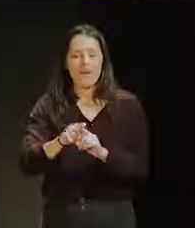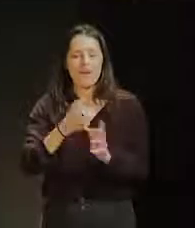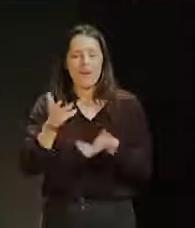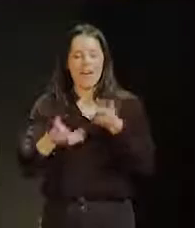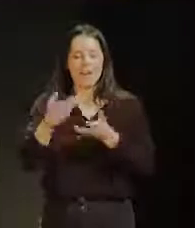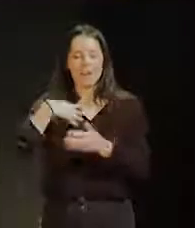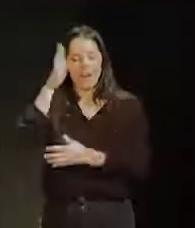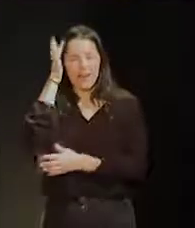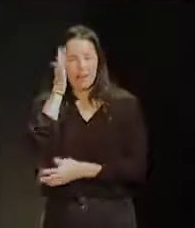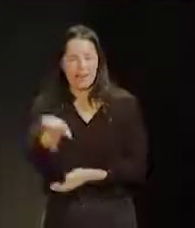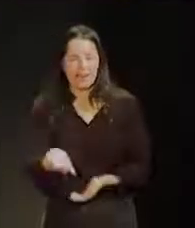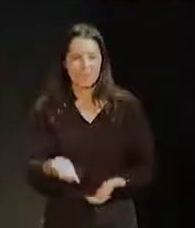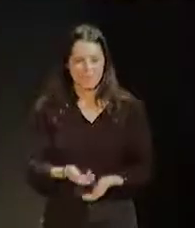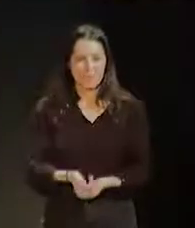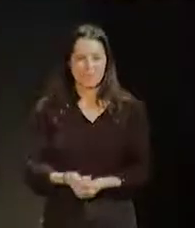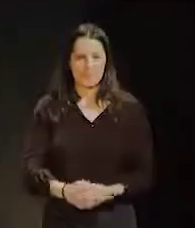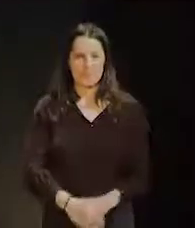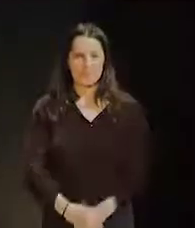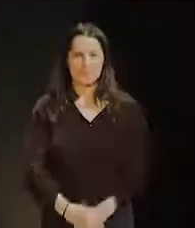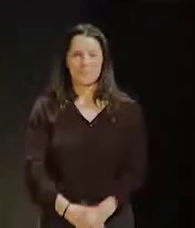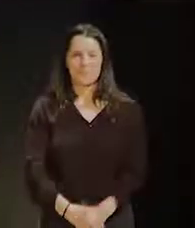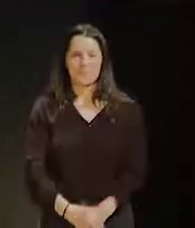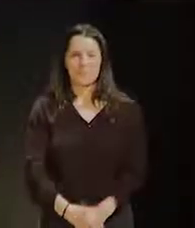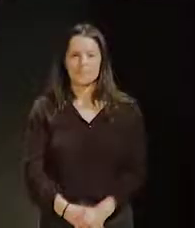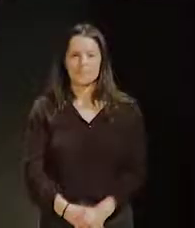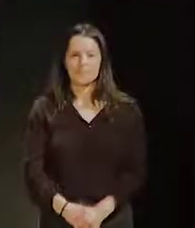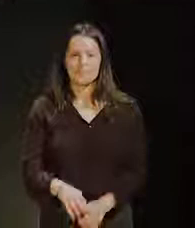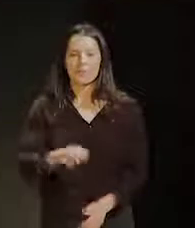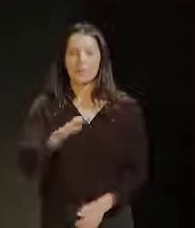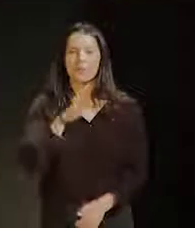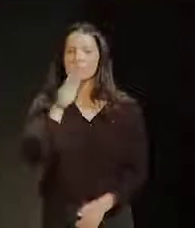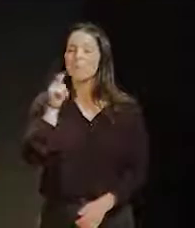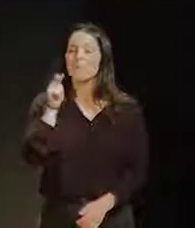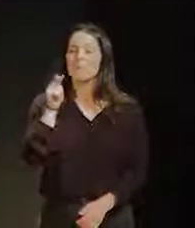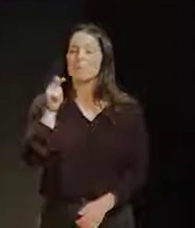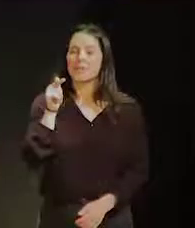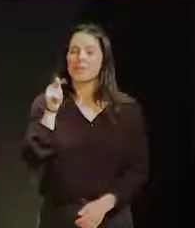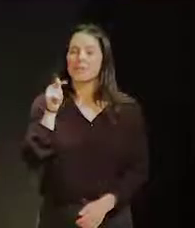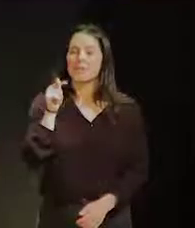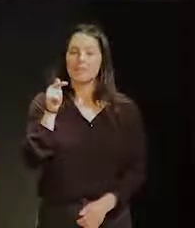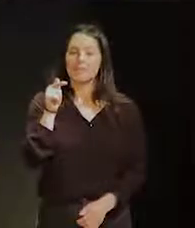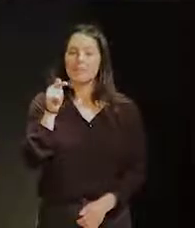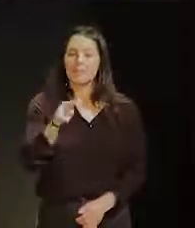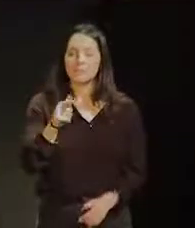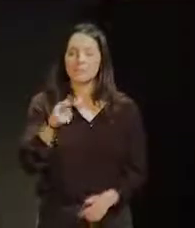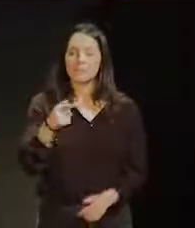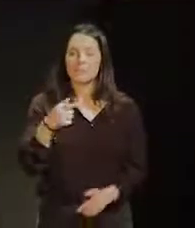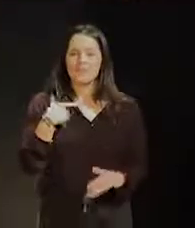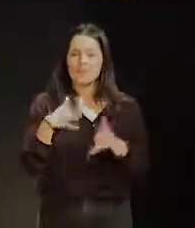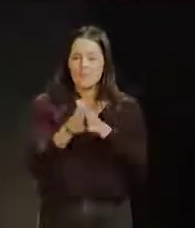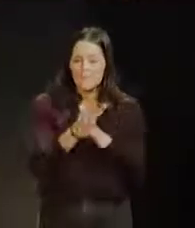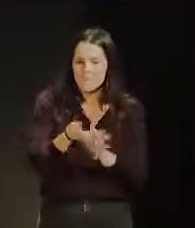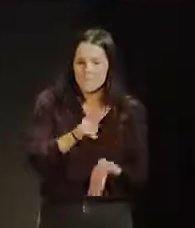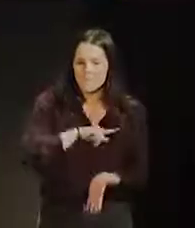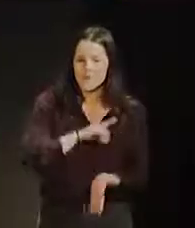el solo de hoy, porque lo empato con lo que hice, pero